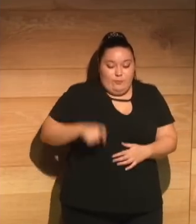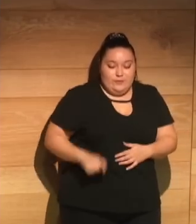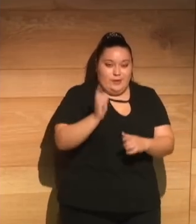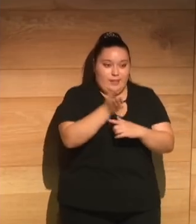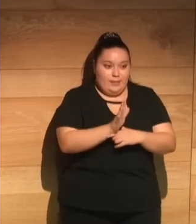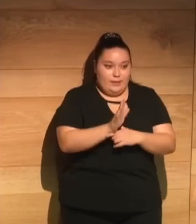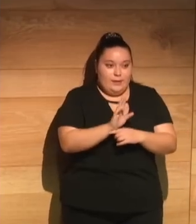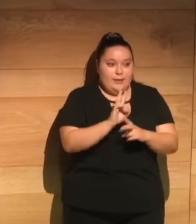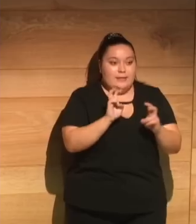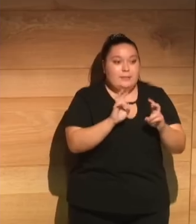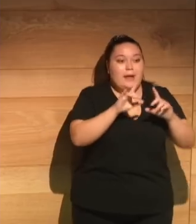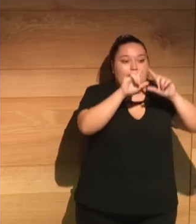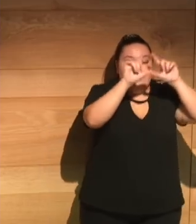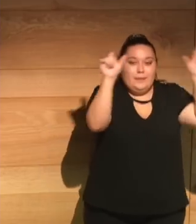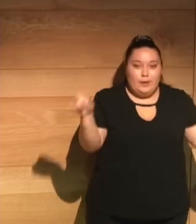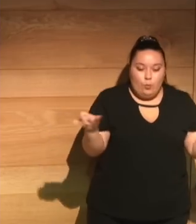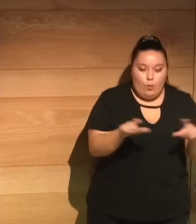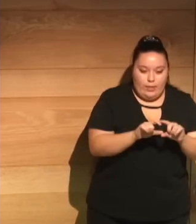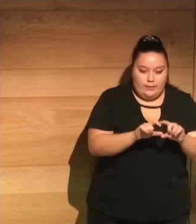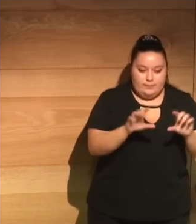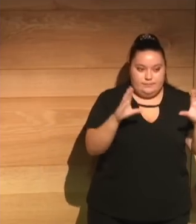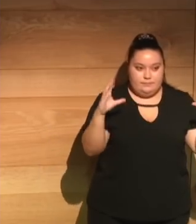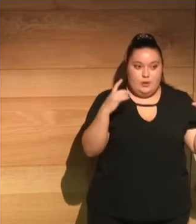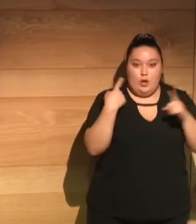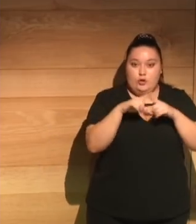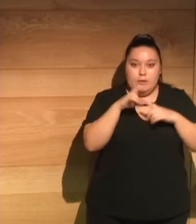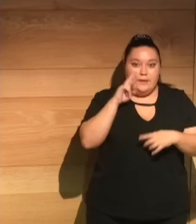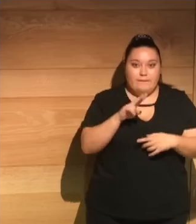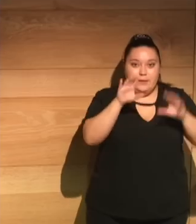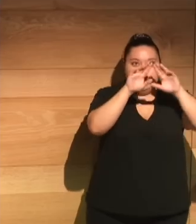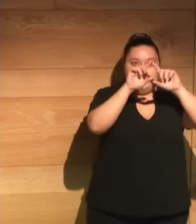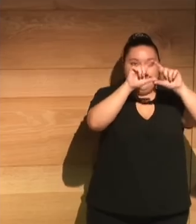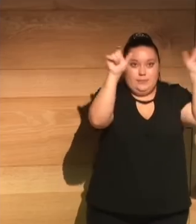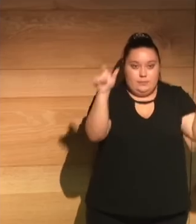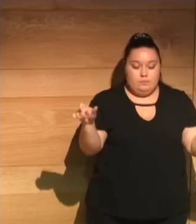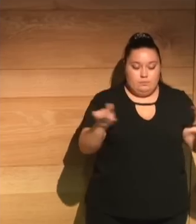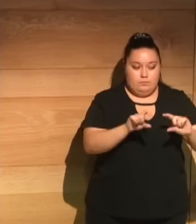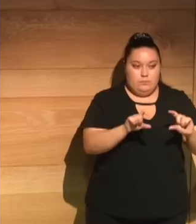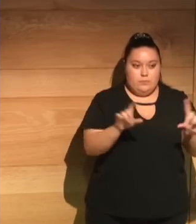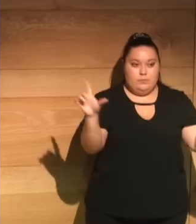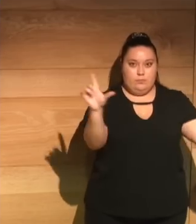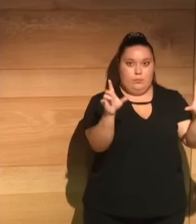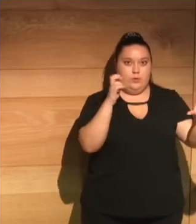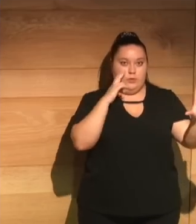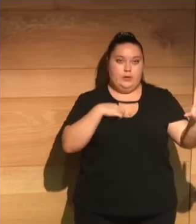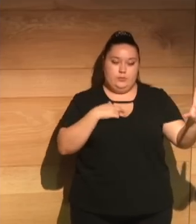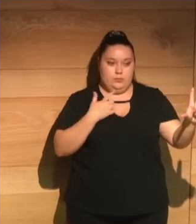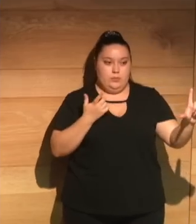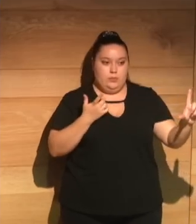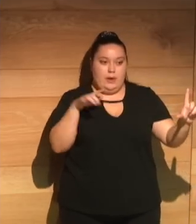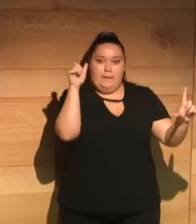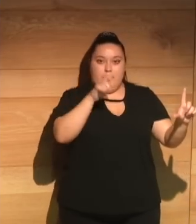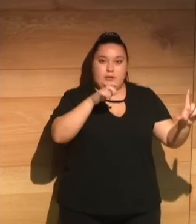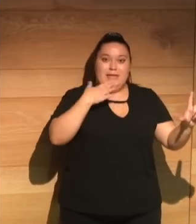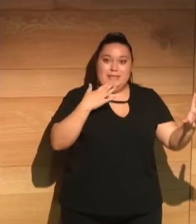decíamos antes de la acotación del encuadre. Que tiene que ver con que ves lo que existe en el cuadro. Uh-huh. Es decir, esto lo improviso. Si un tío tiene que pasar volando,